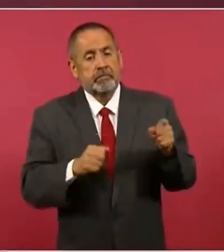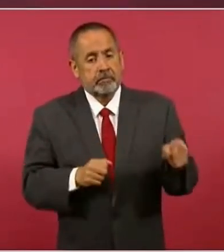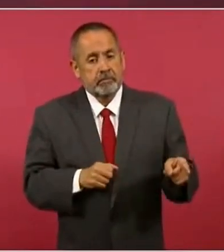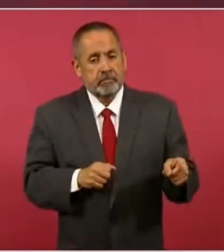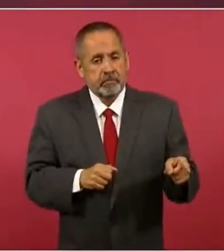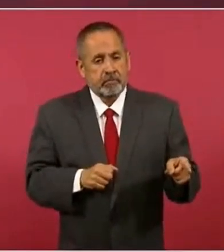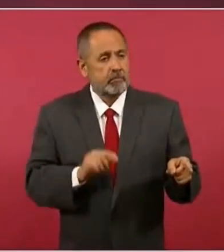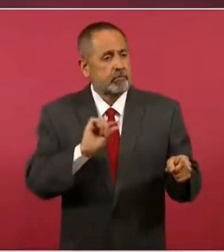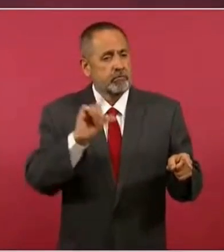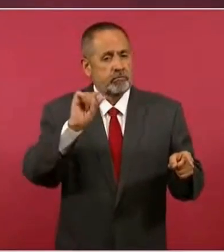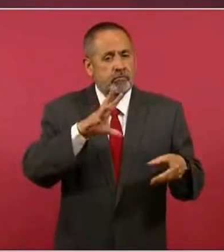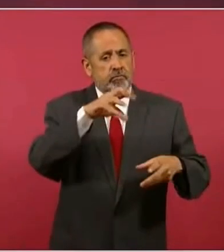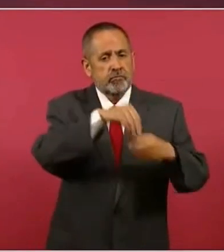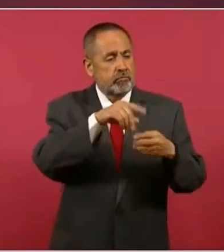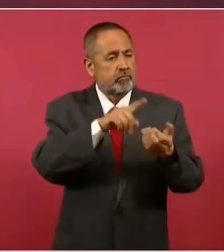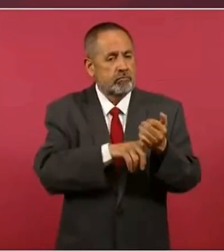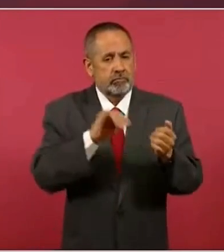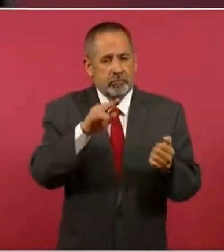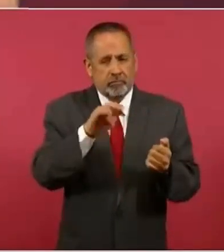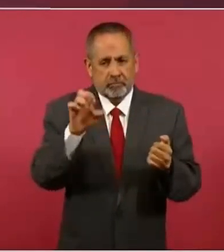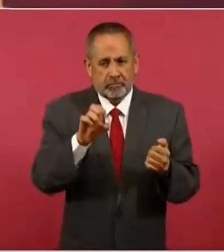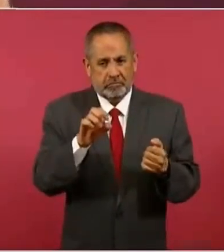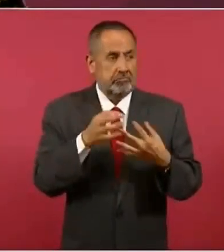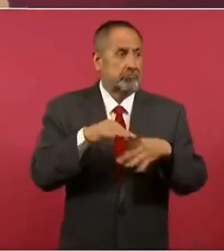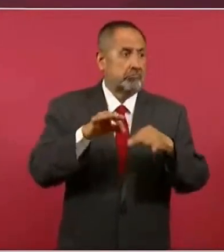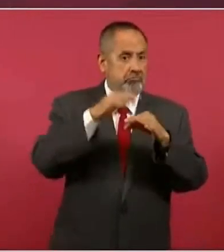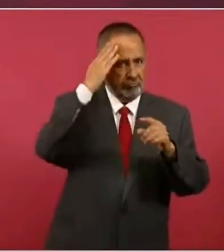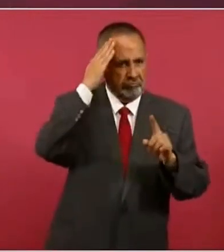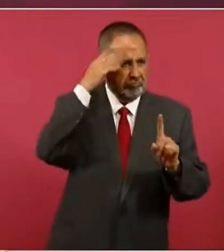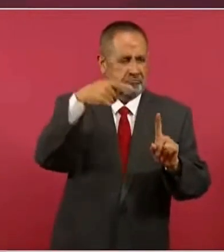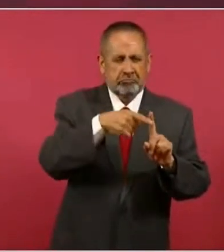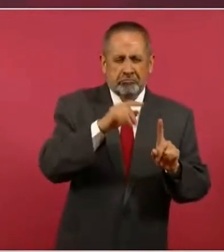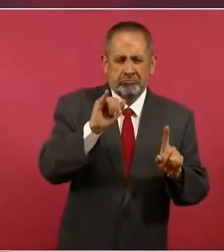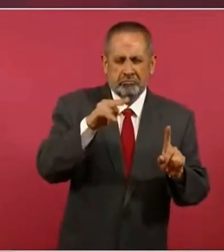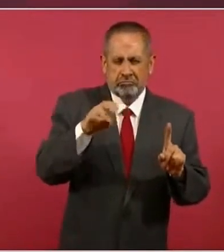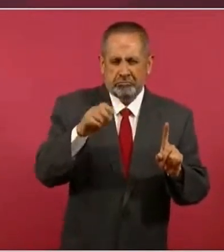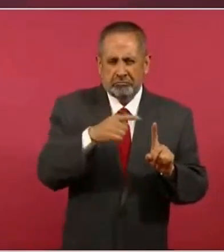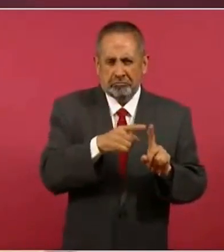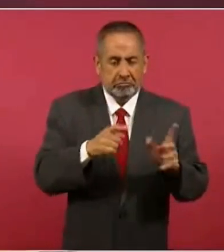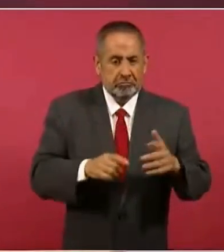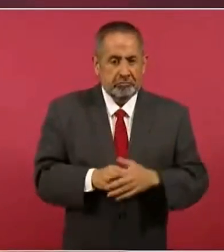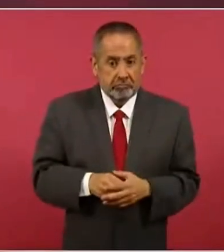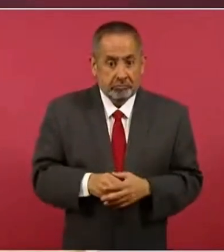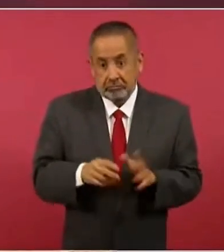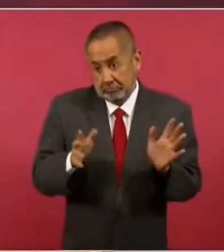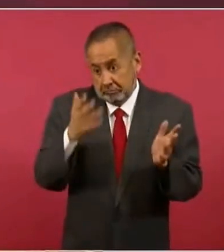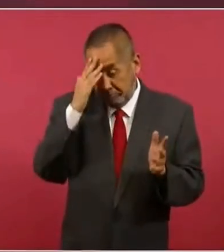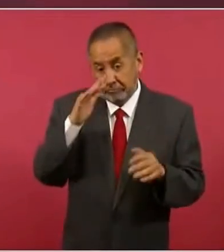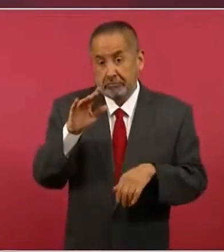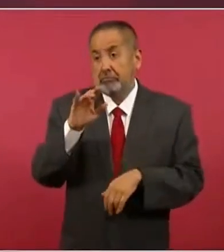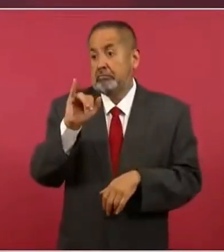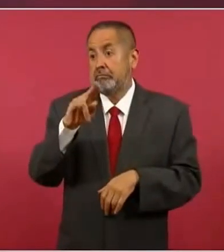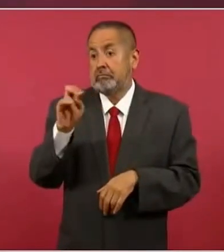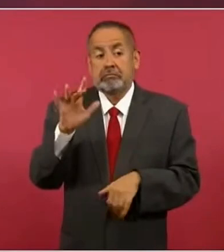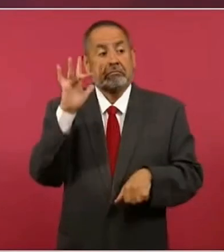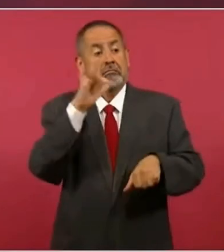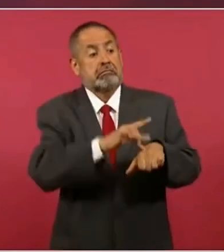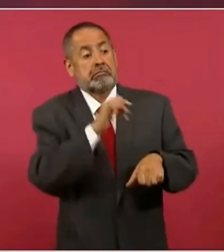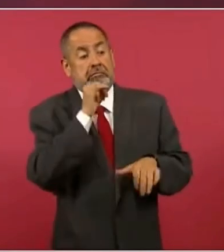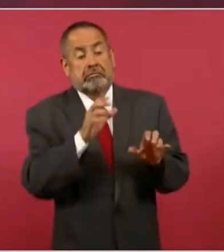como funcionario clave del INE Ya ven que el INE no se toca